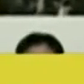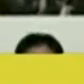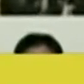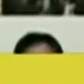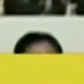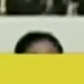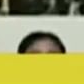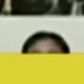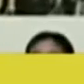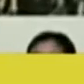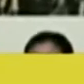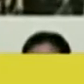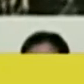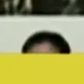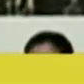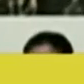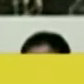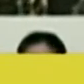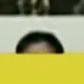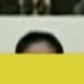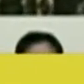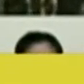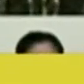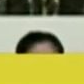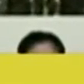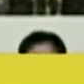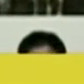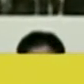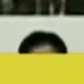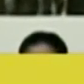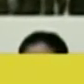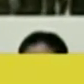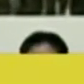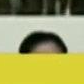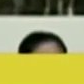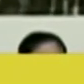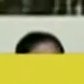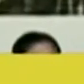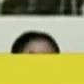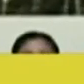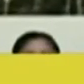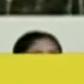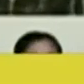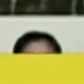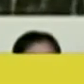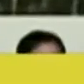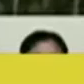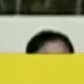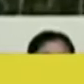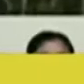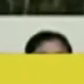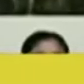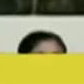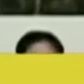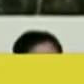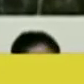las leyes y reglamentos nacionales y militares y sus instituciones son principios inviolables en nuestra existencia y